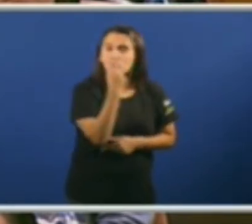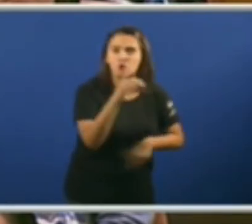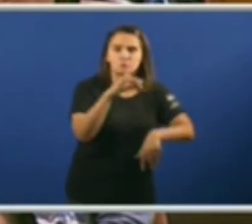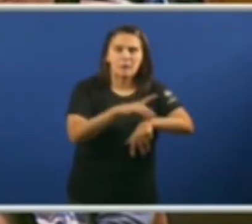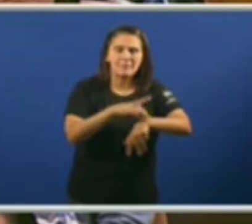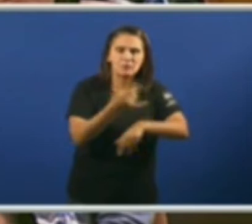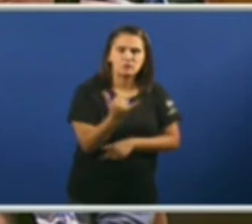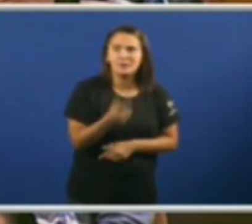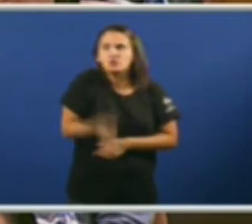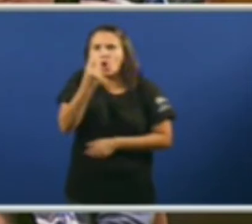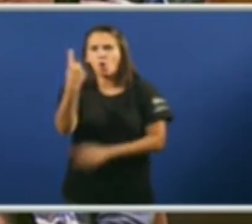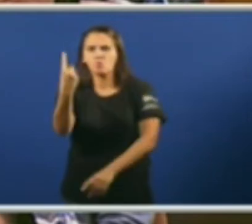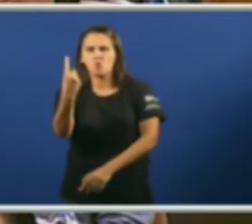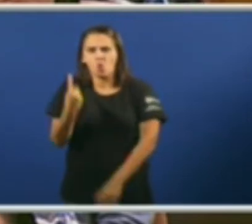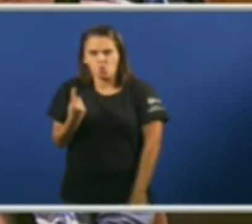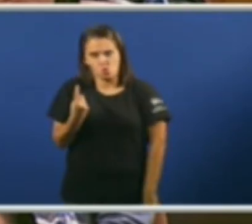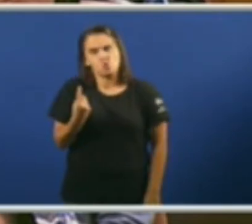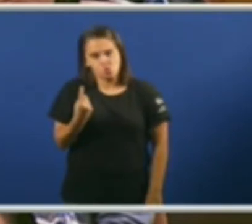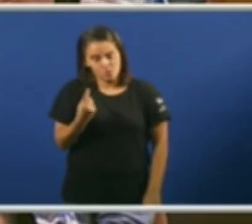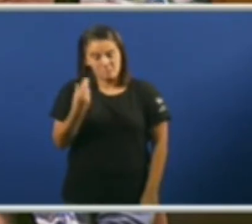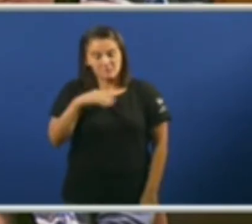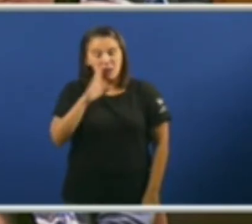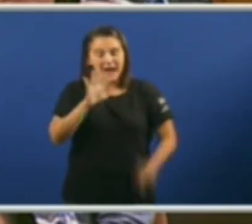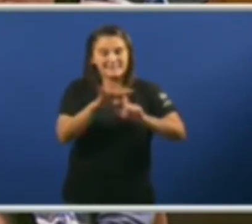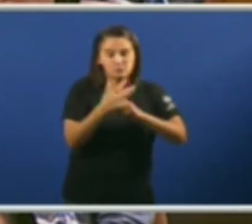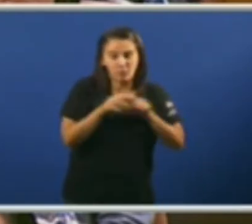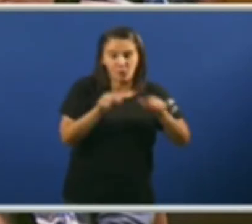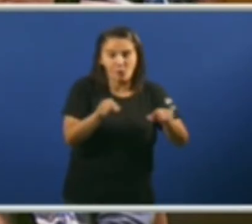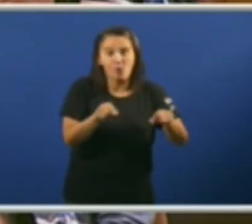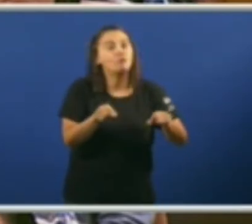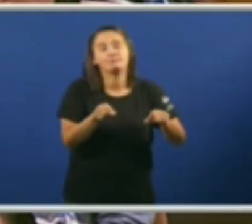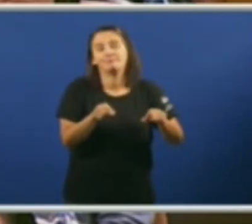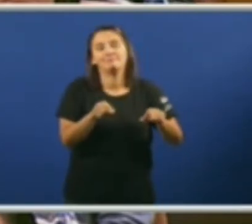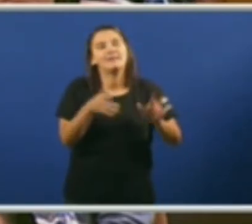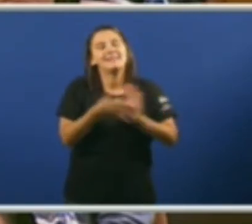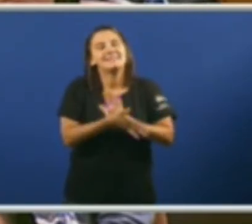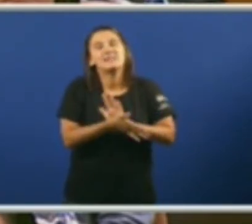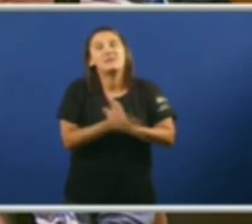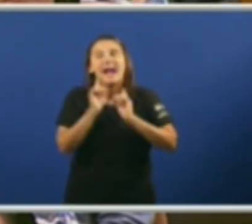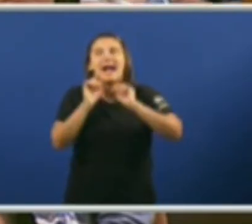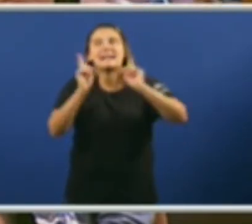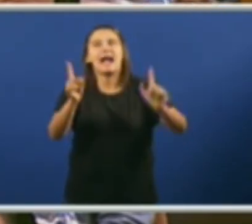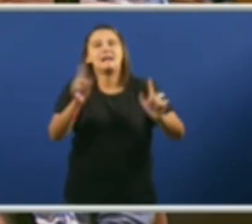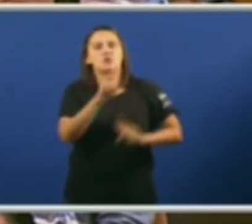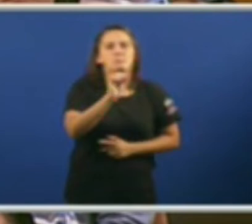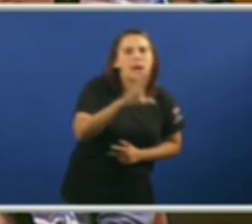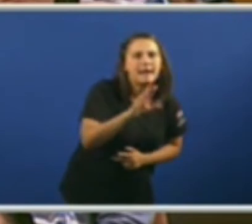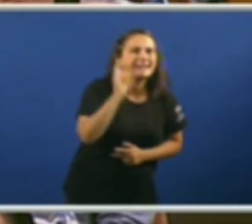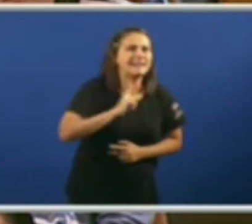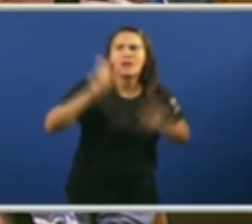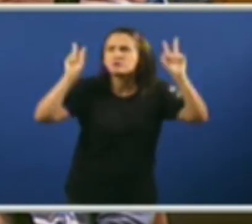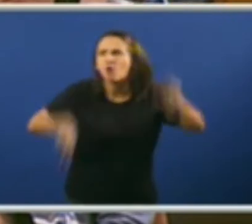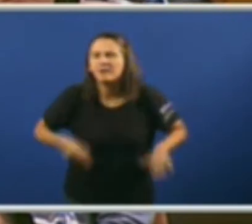médicos só houbera un e que xusto esa situación é algo que non pasa puntualmente no Pac da Estrada, é